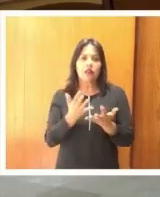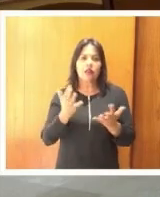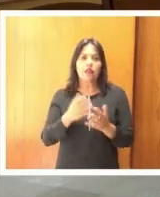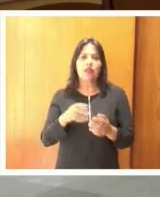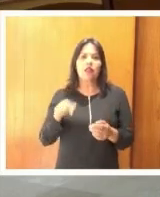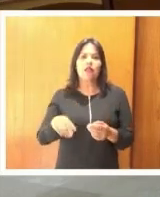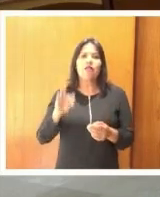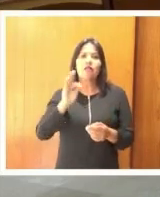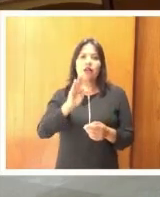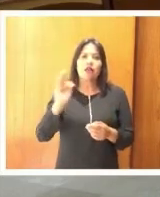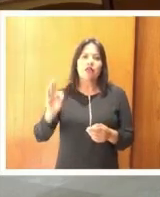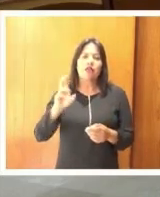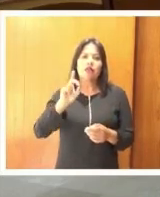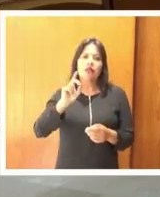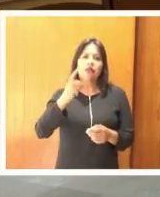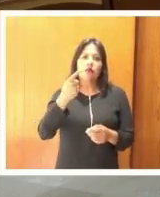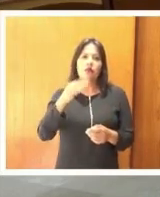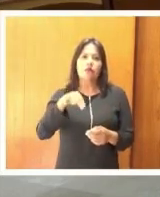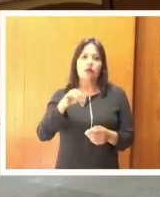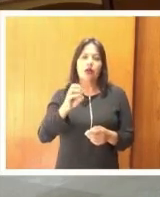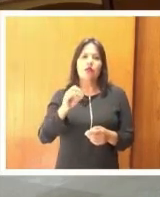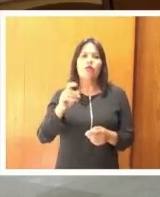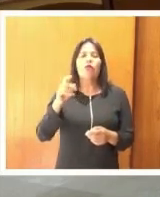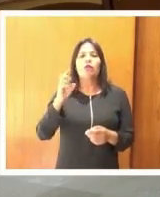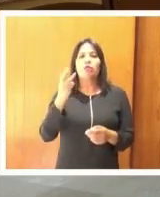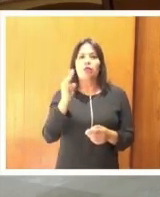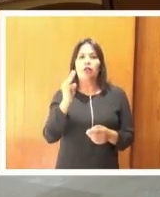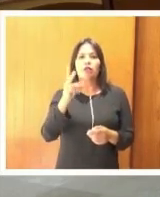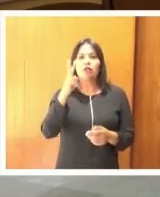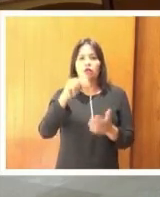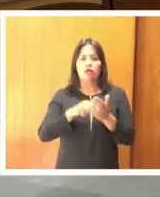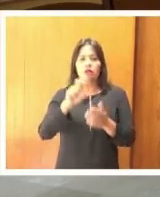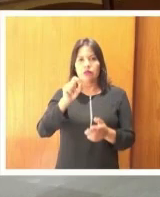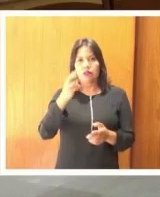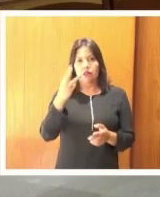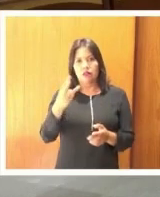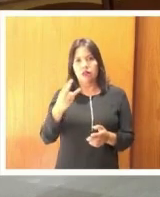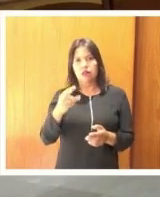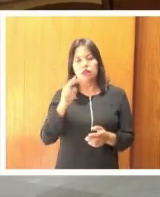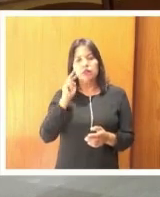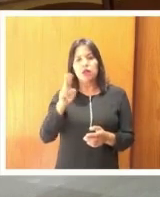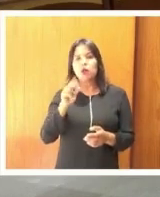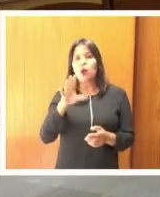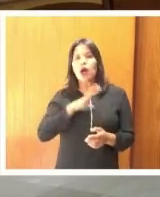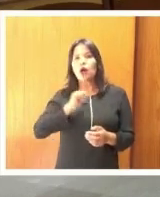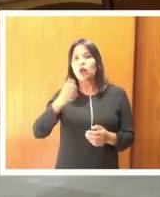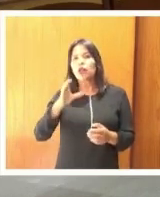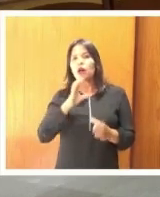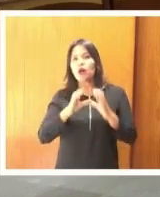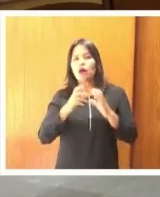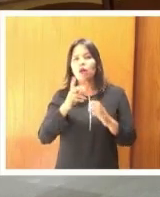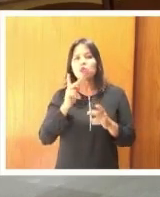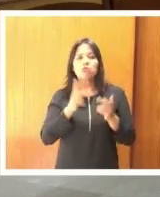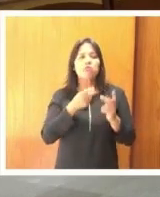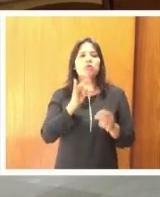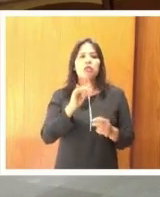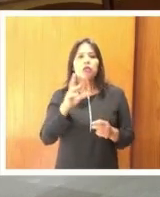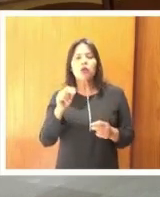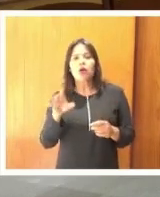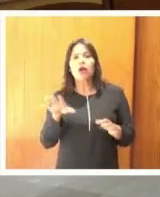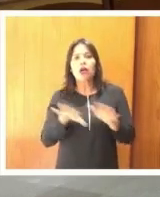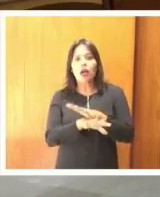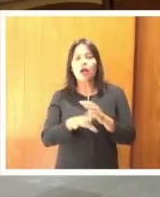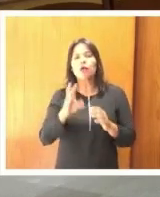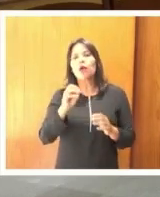fecha 31 de mayo de 2023, por lo cual, de no existir comentarios, pido a mis colegas la aprobemos